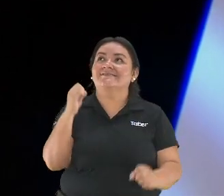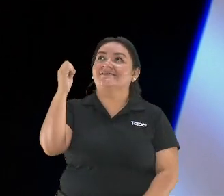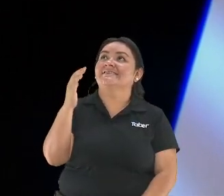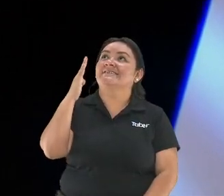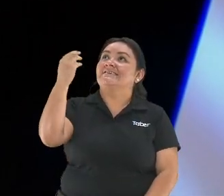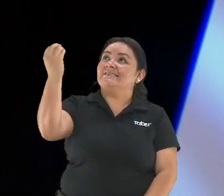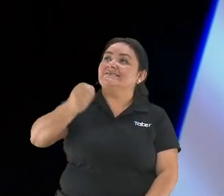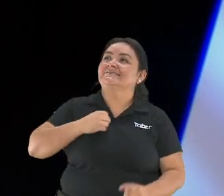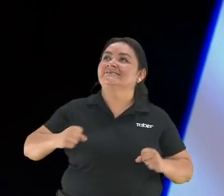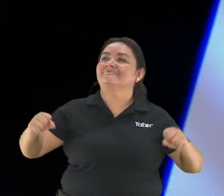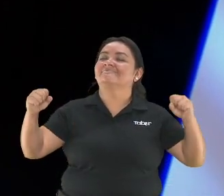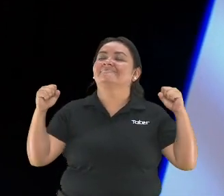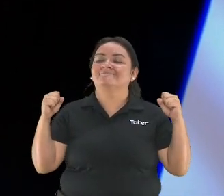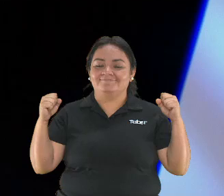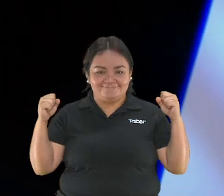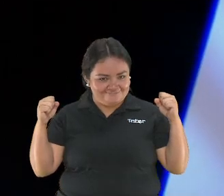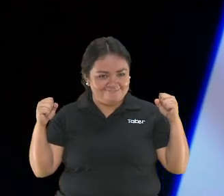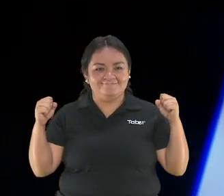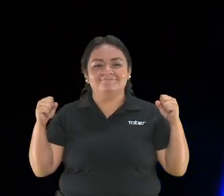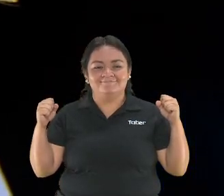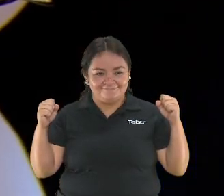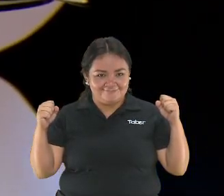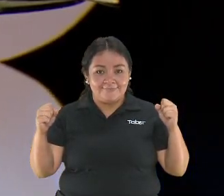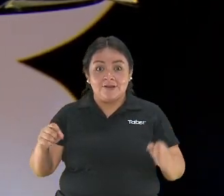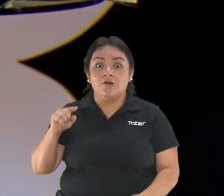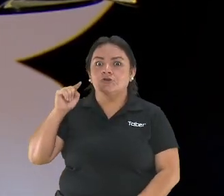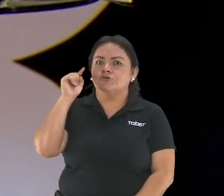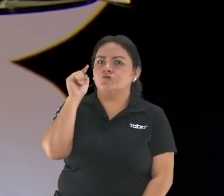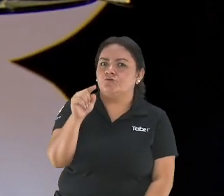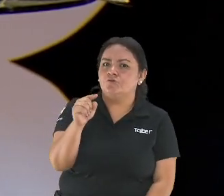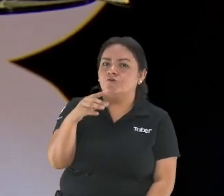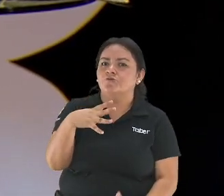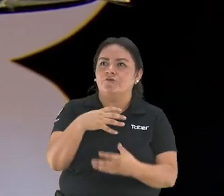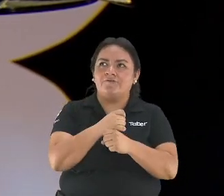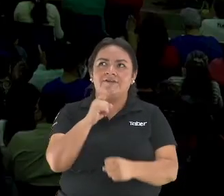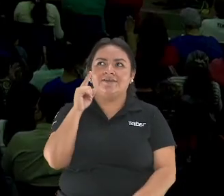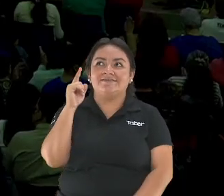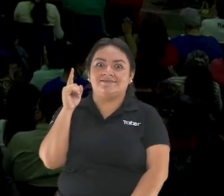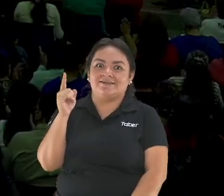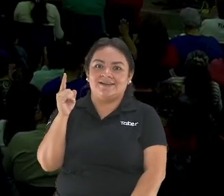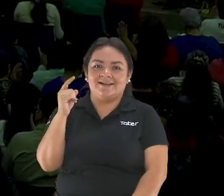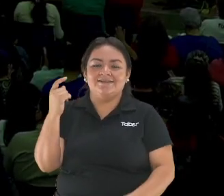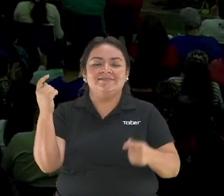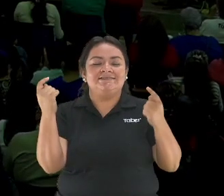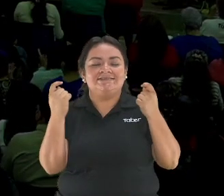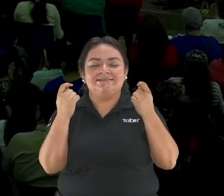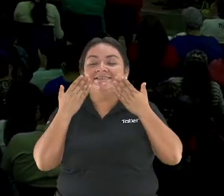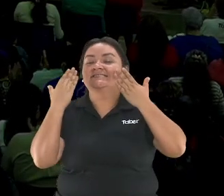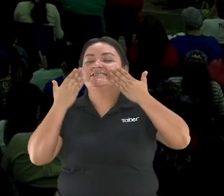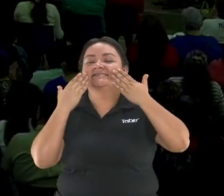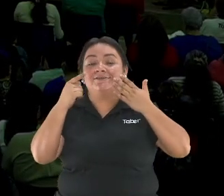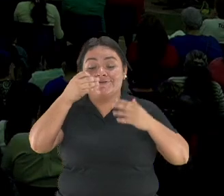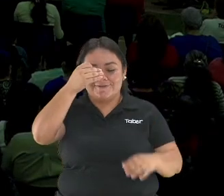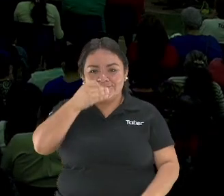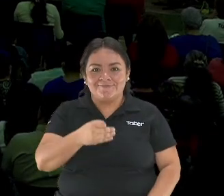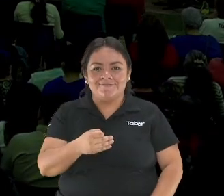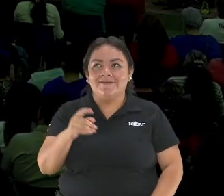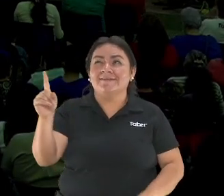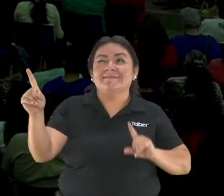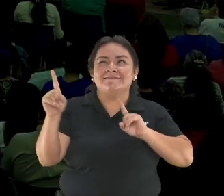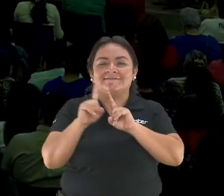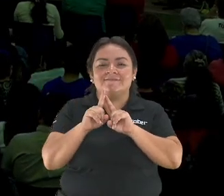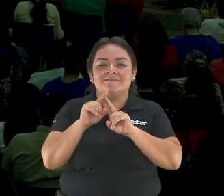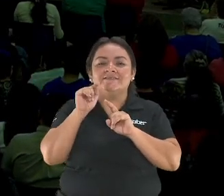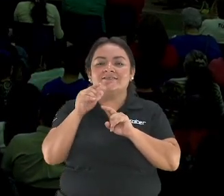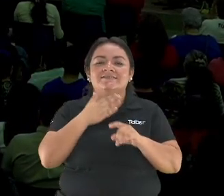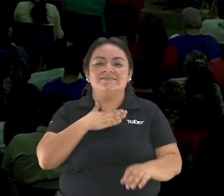que me fortalece mientras tú más dependas de la gloria mientras tú más te mantengas al lado de él tienes